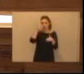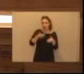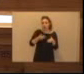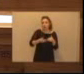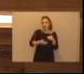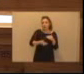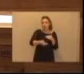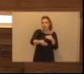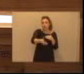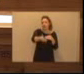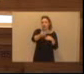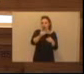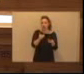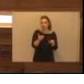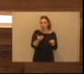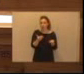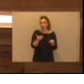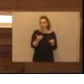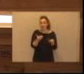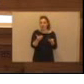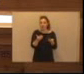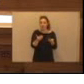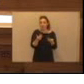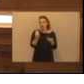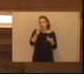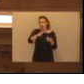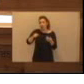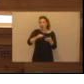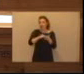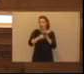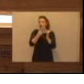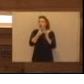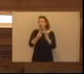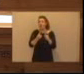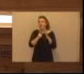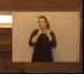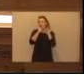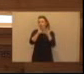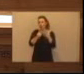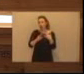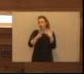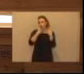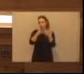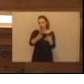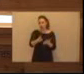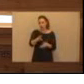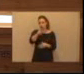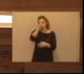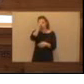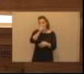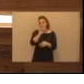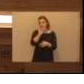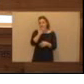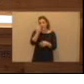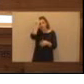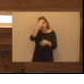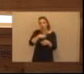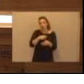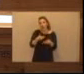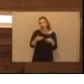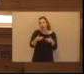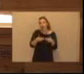de un modo bastante apreciable, según los técnicos, entre seis y ocho años más. No sé si a ustedes les parece que se puede dilatar este